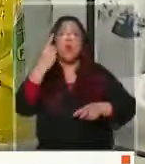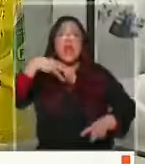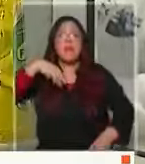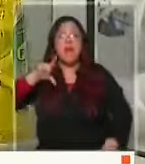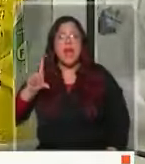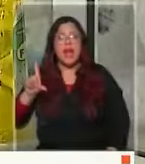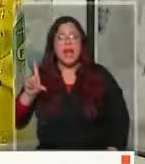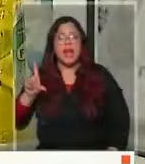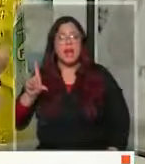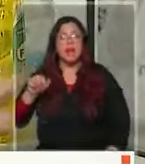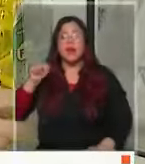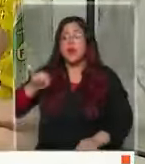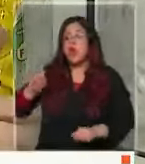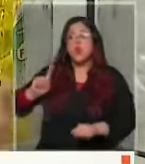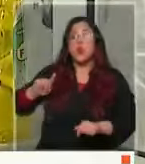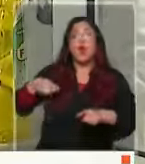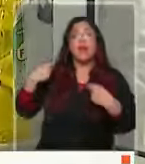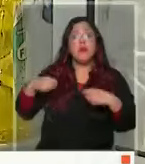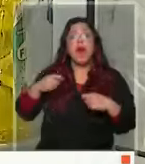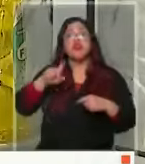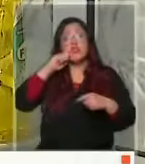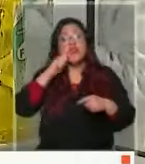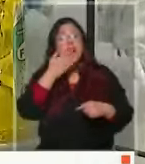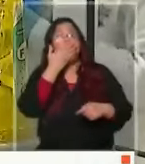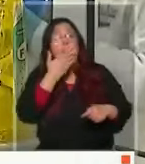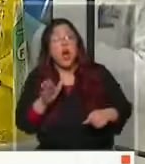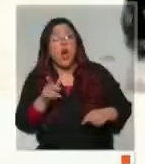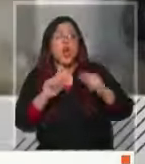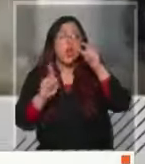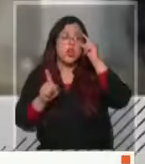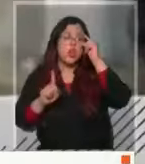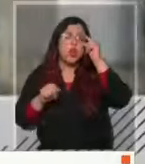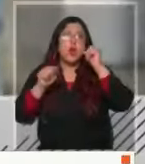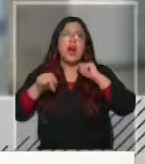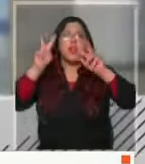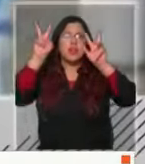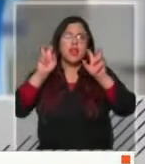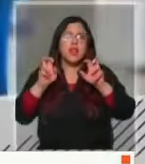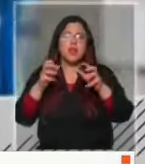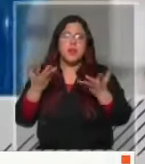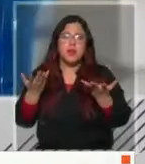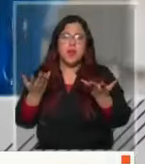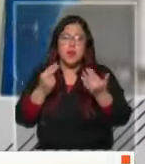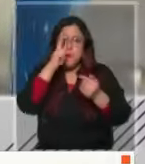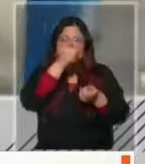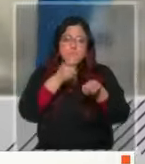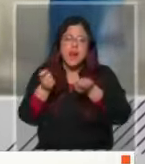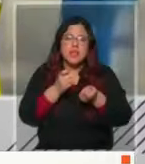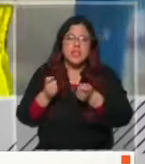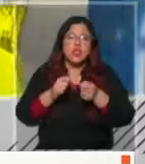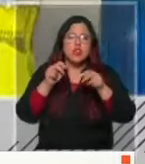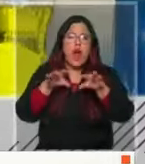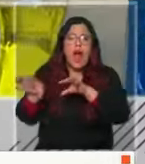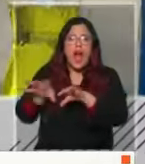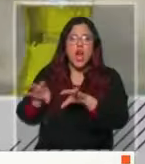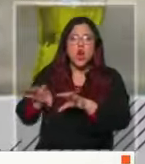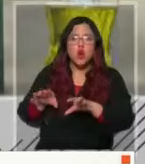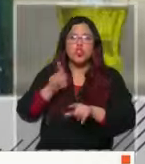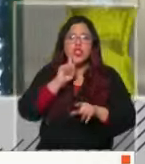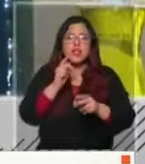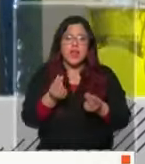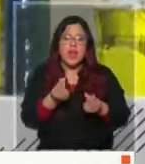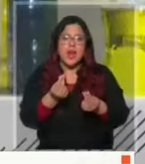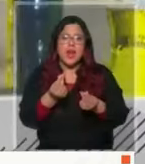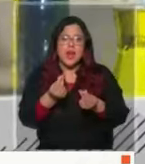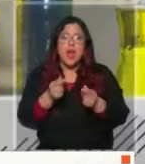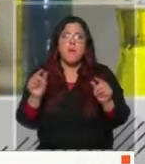no el producto más caro es el que más lava, sino que tiene desempeños parecidos a productos que tienen precios más asequibles en